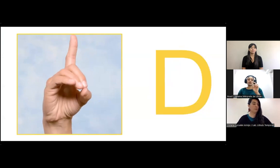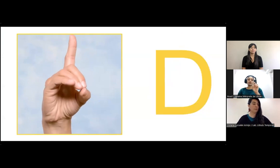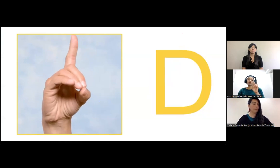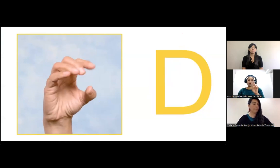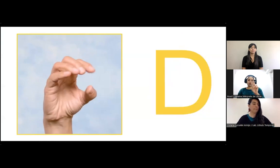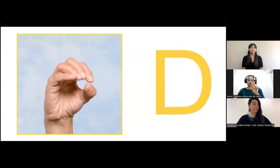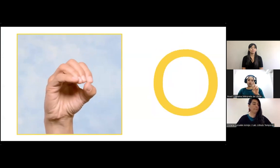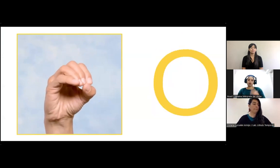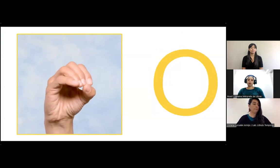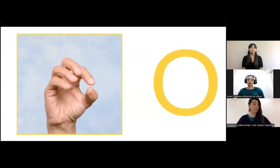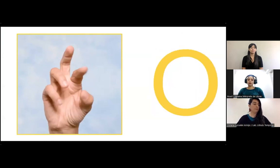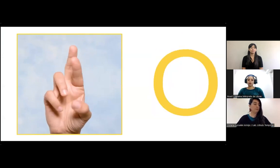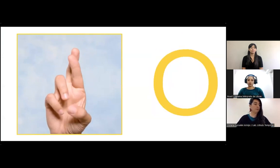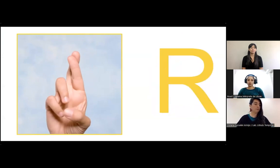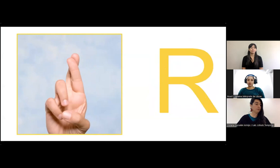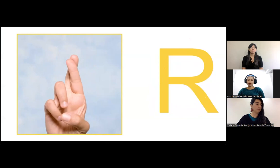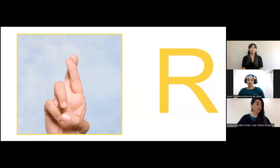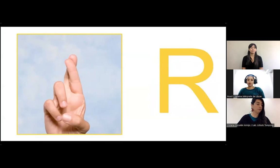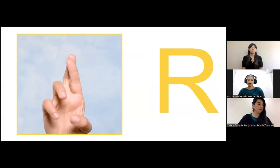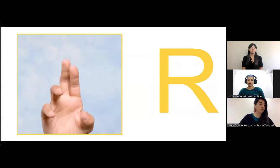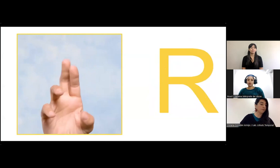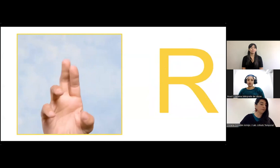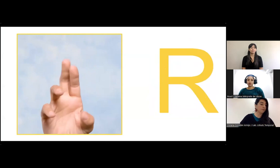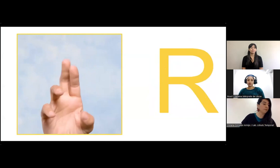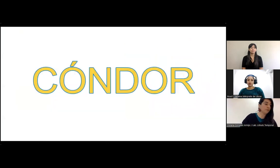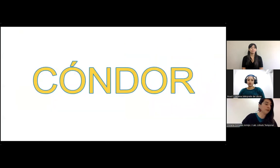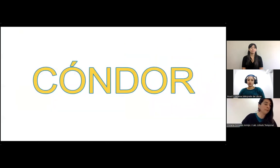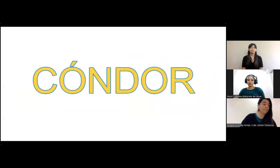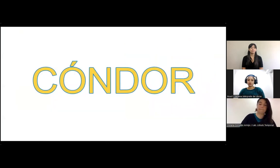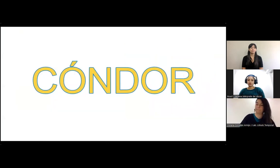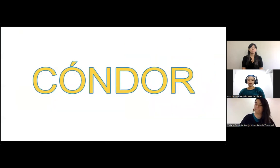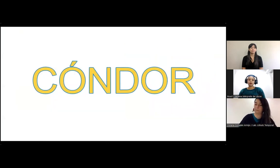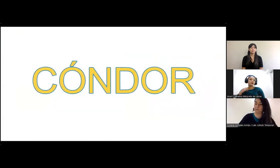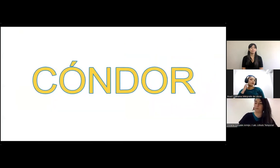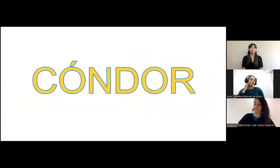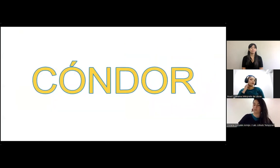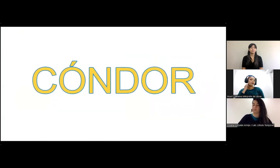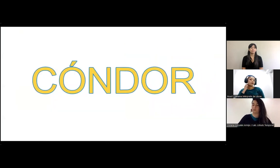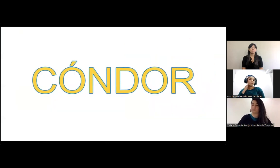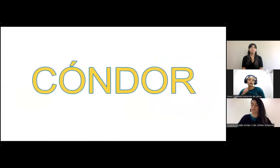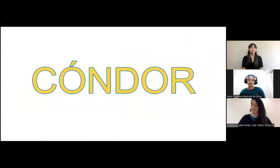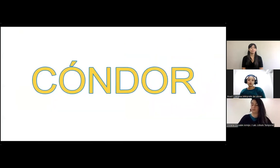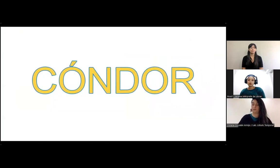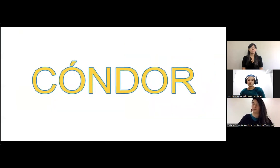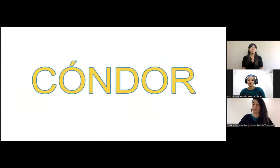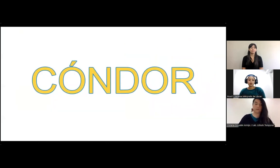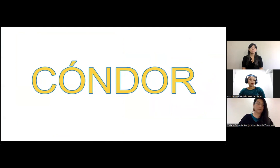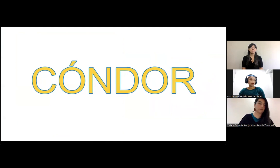N, D, O, R. Cóndor.